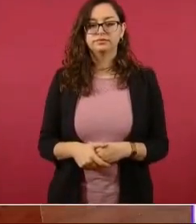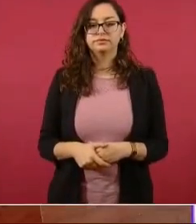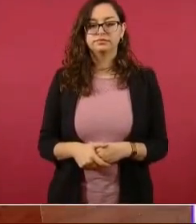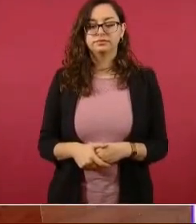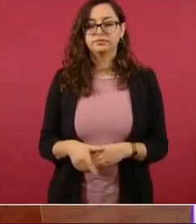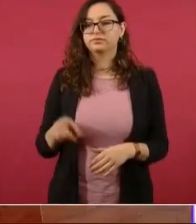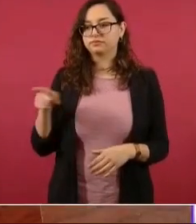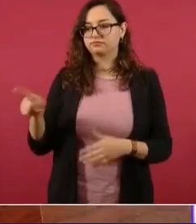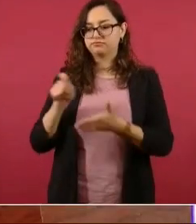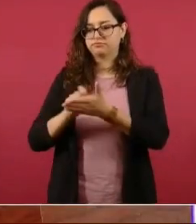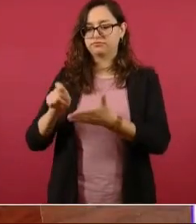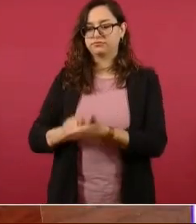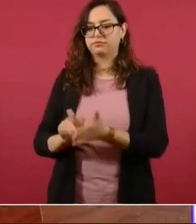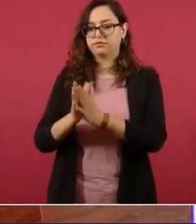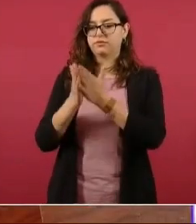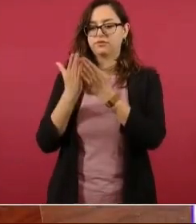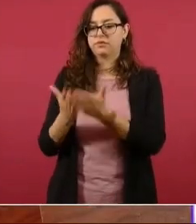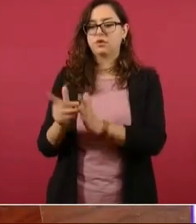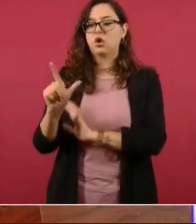Los de Abajo.